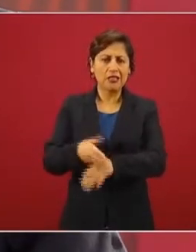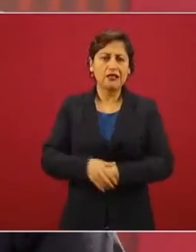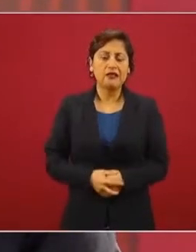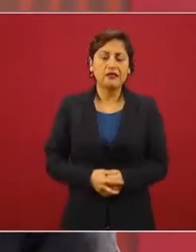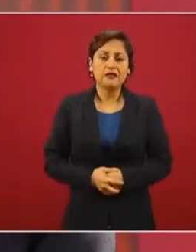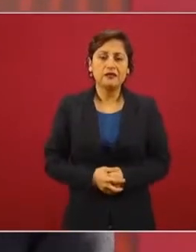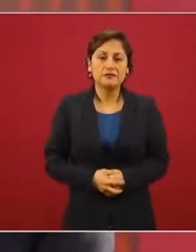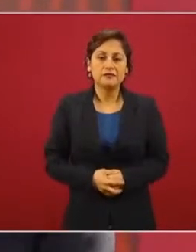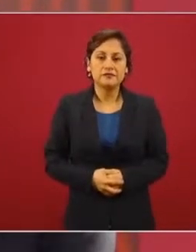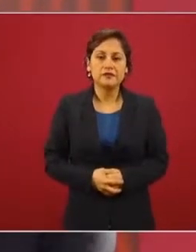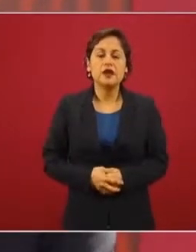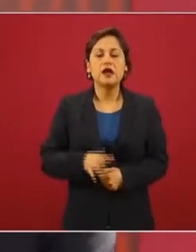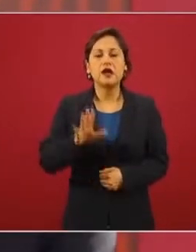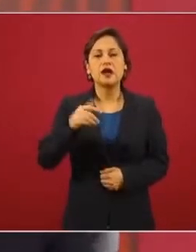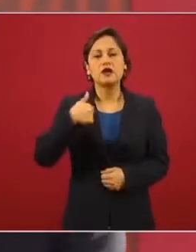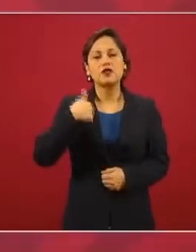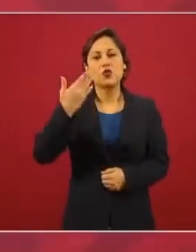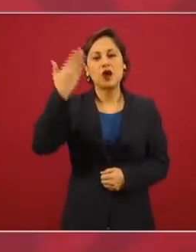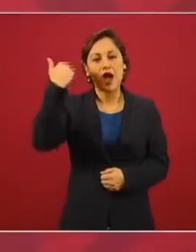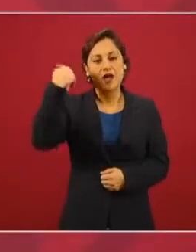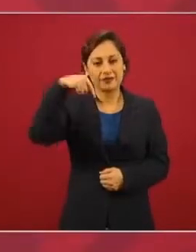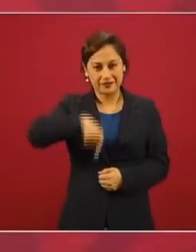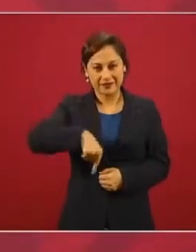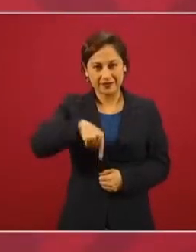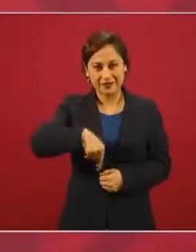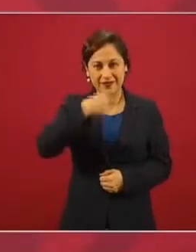Una vez que aquí comentaba yo de que